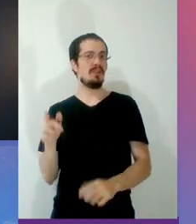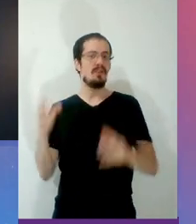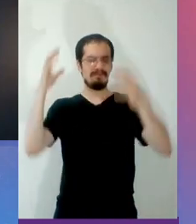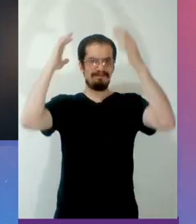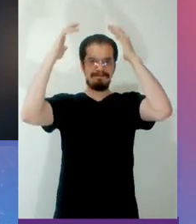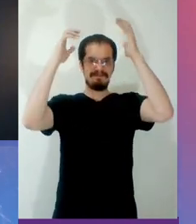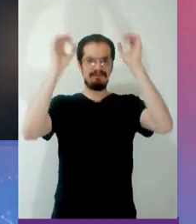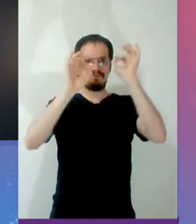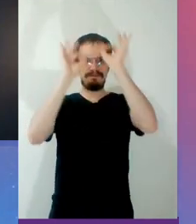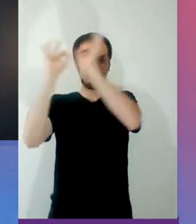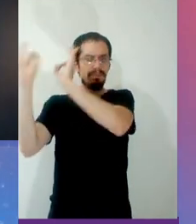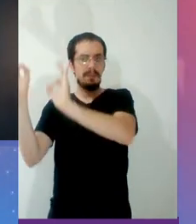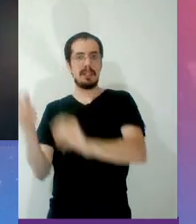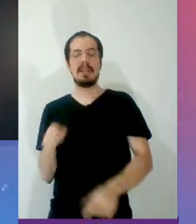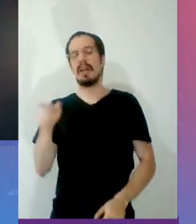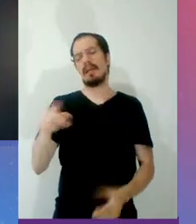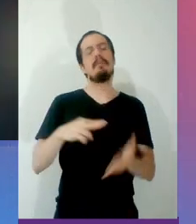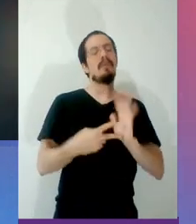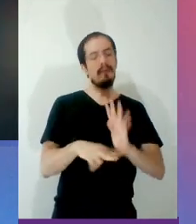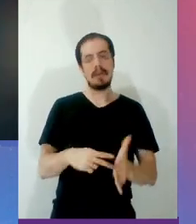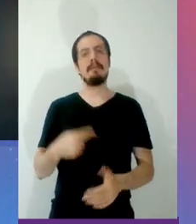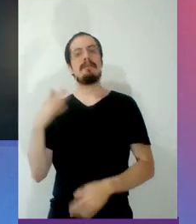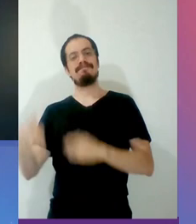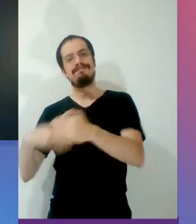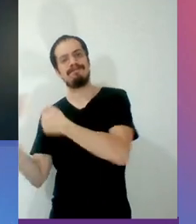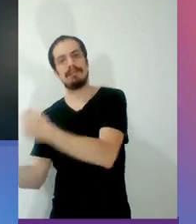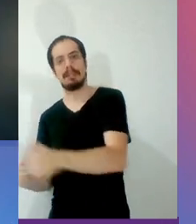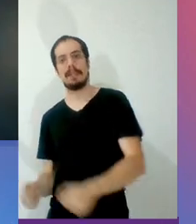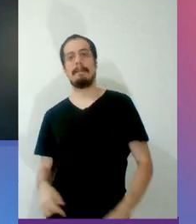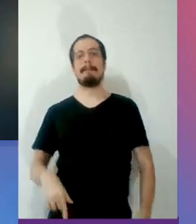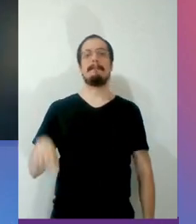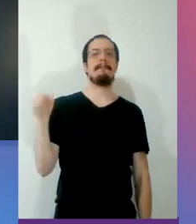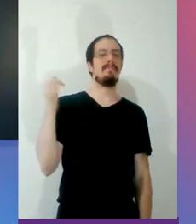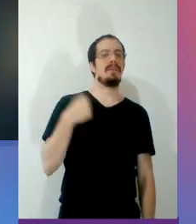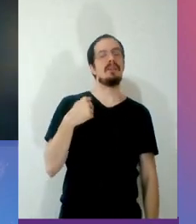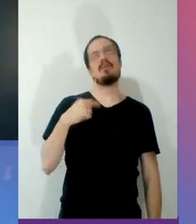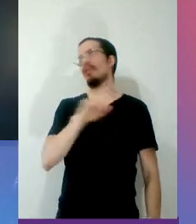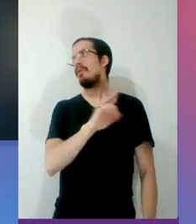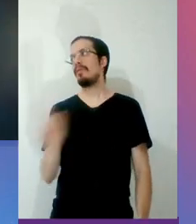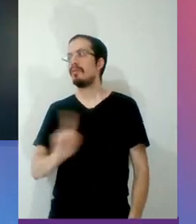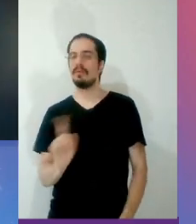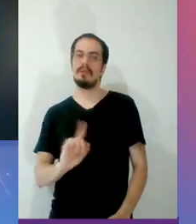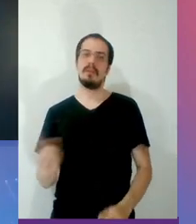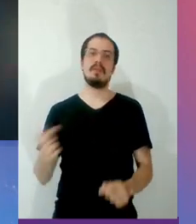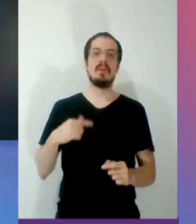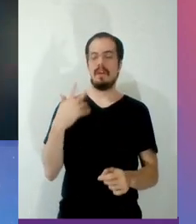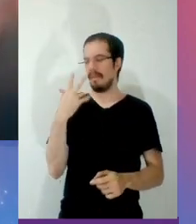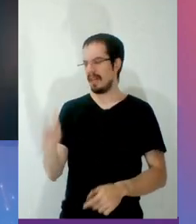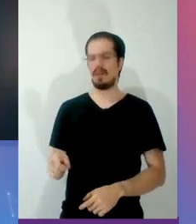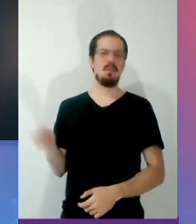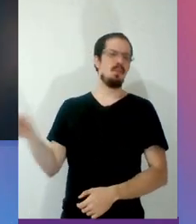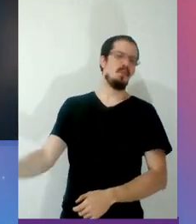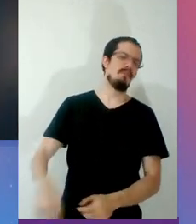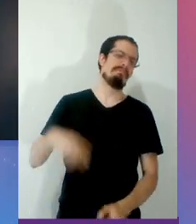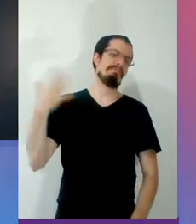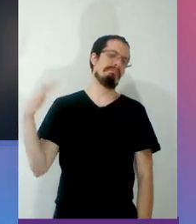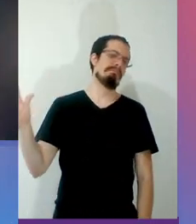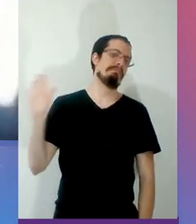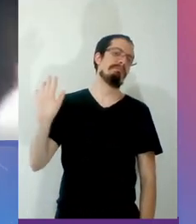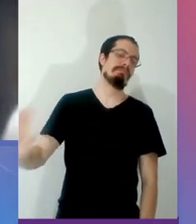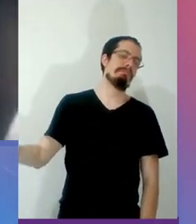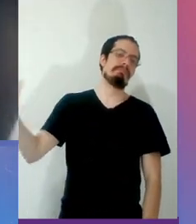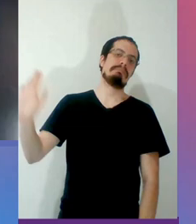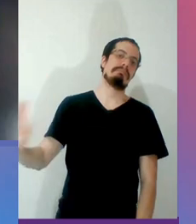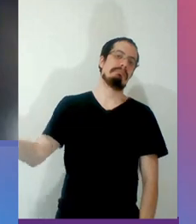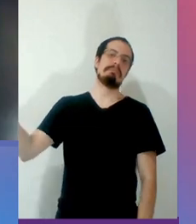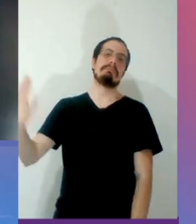tumbos. Entonces, no es que yo tenga plazo así como ad eternum. No, si esperemos, a ver, esperemos otro poquito, a ver qué aparezca. Es que no van a